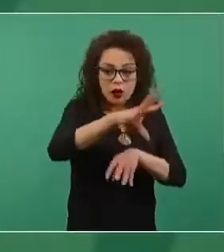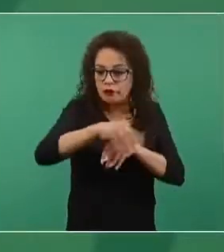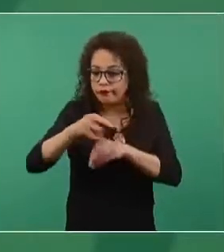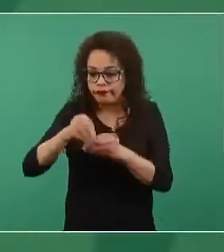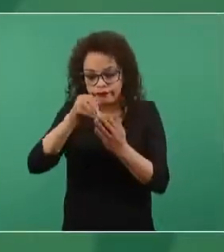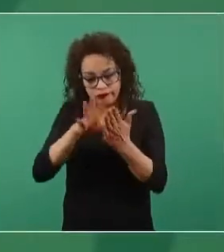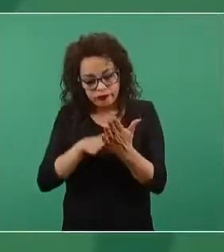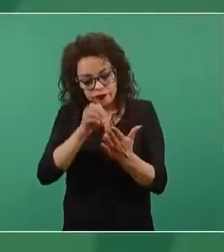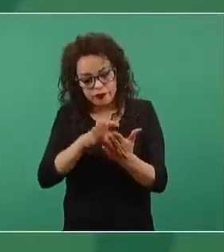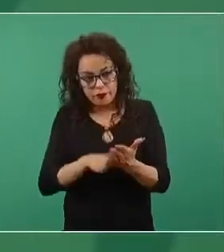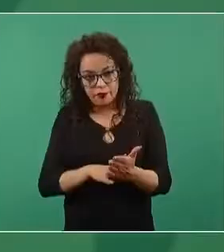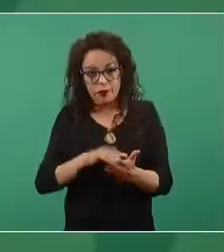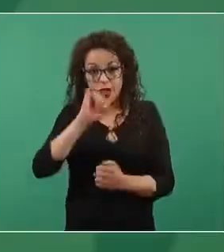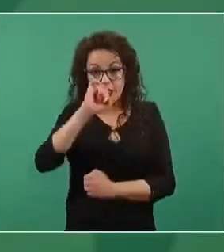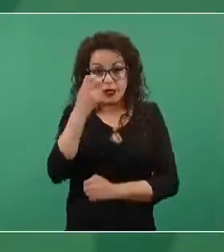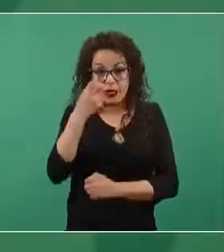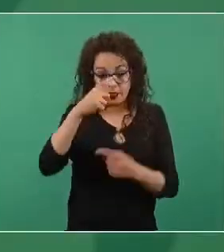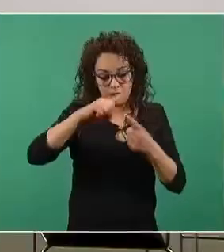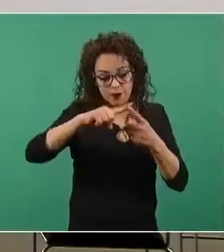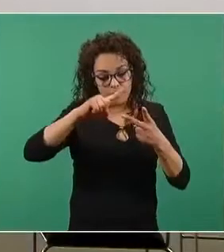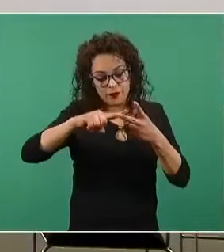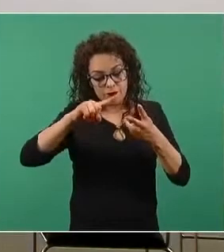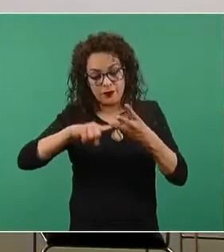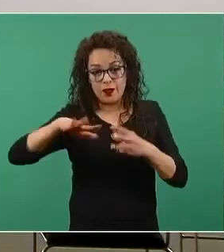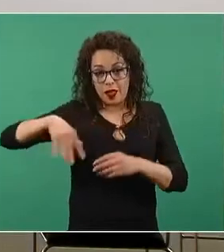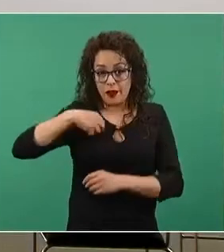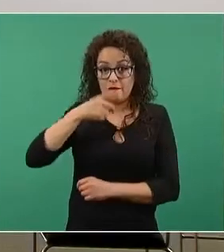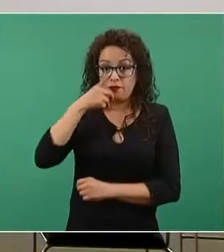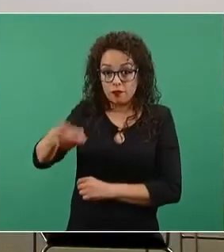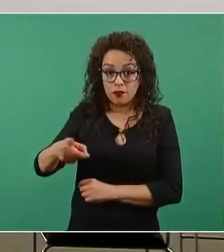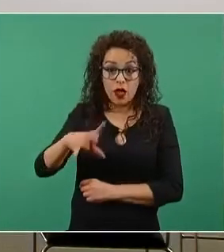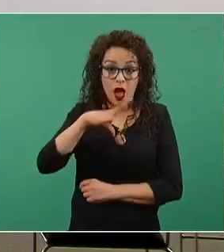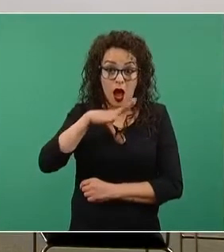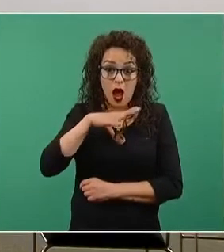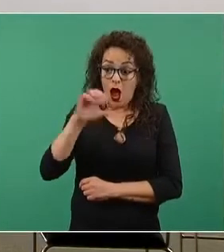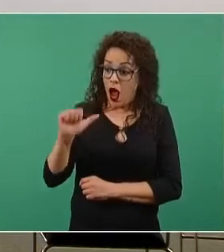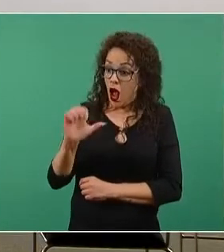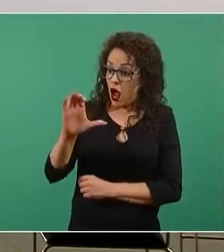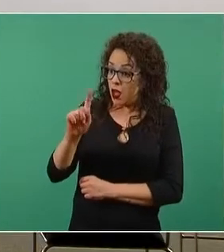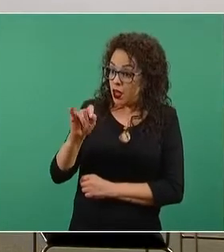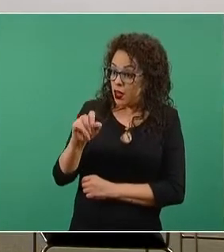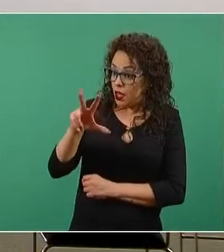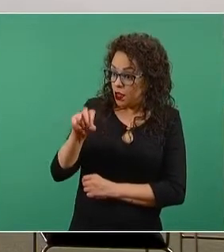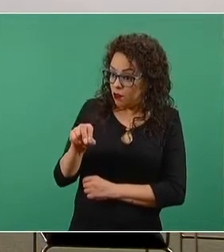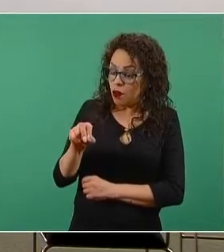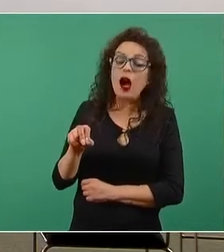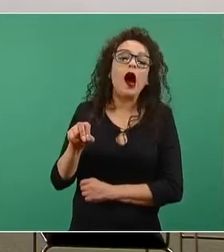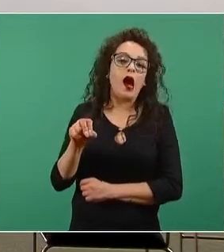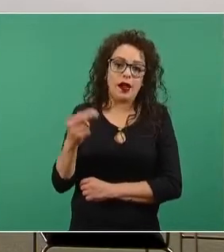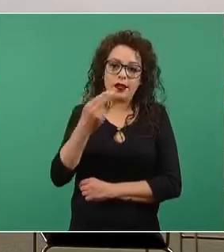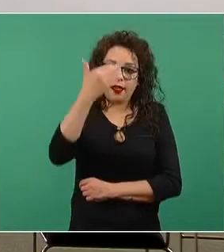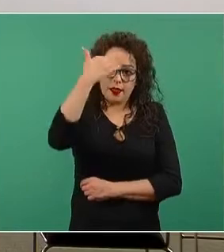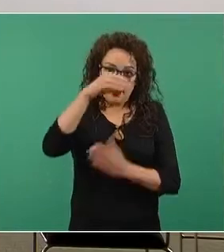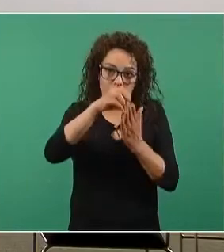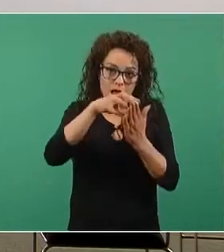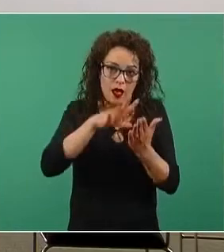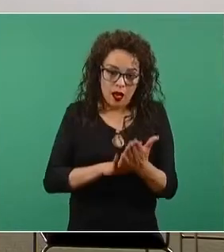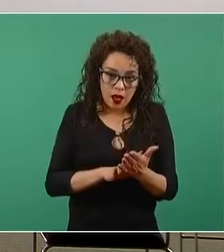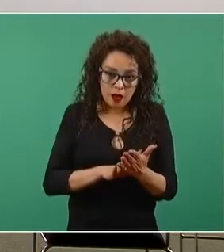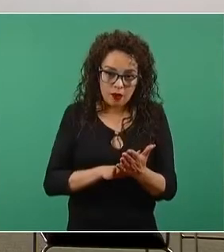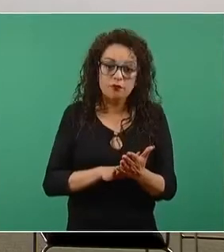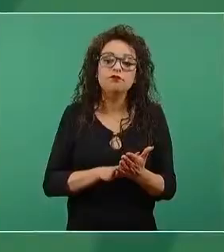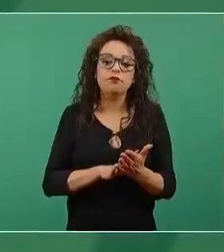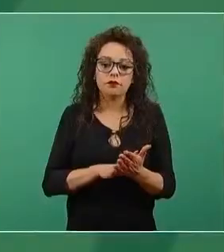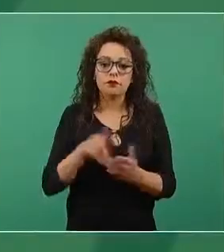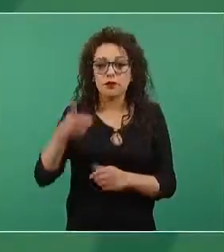mencioné están activos, ¿no?, como semáforos. Y ante ello, obviamente, la reacción de la Secretaría de Salud Federal, del